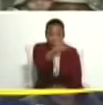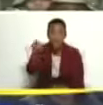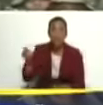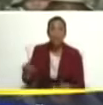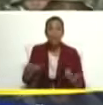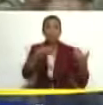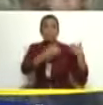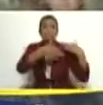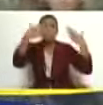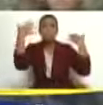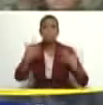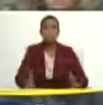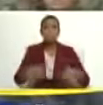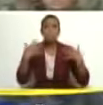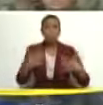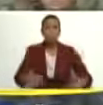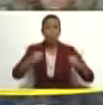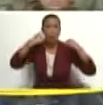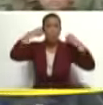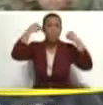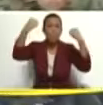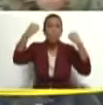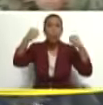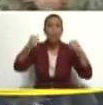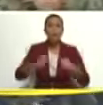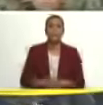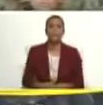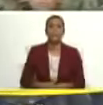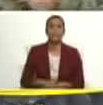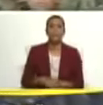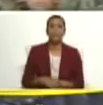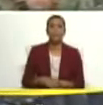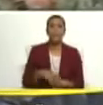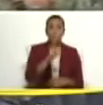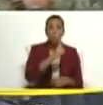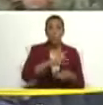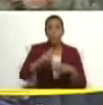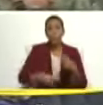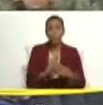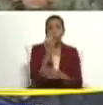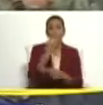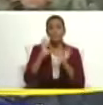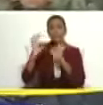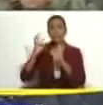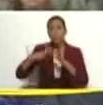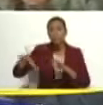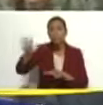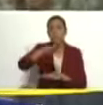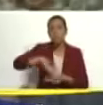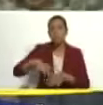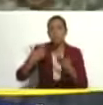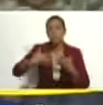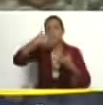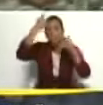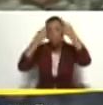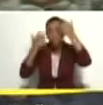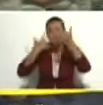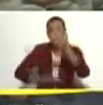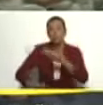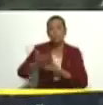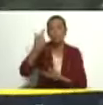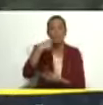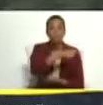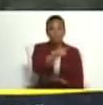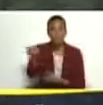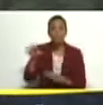tocará celebrar el centenario del nacimiento del gigante Hugo Chávez. También